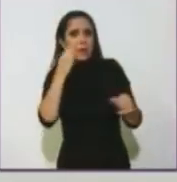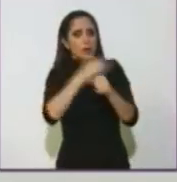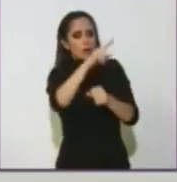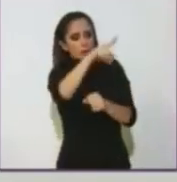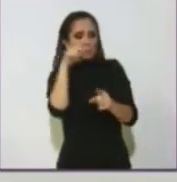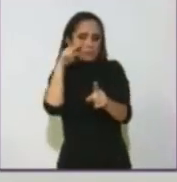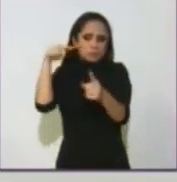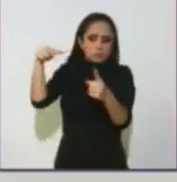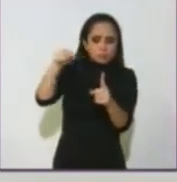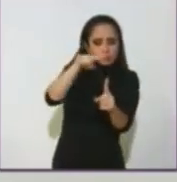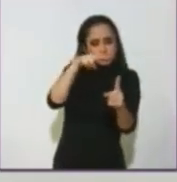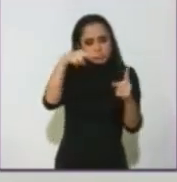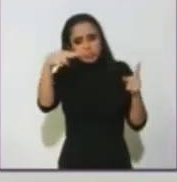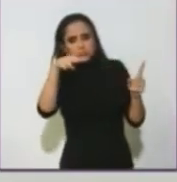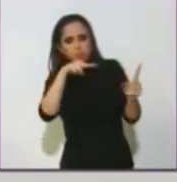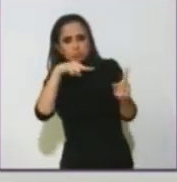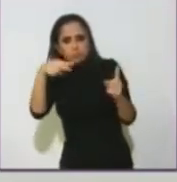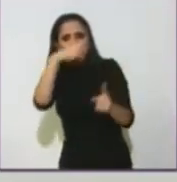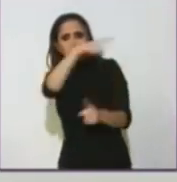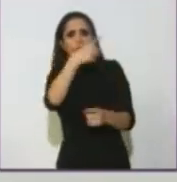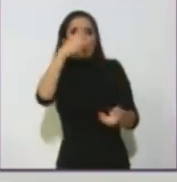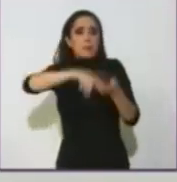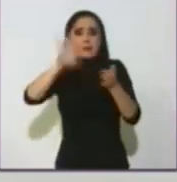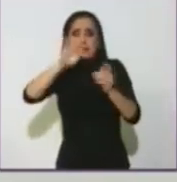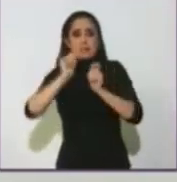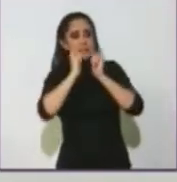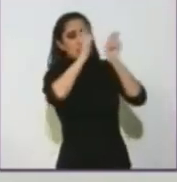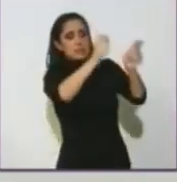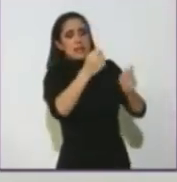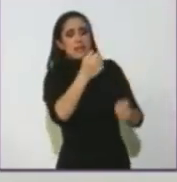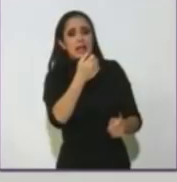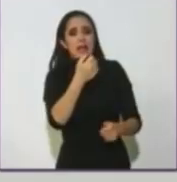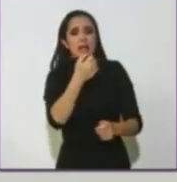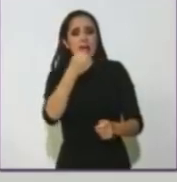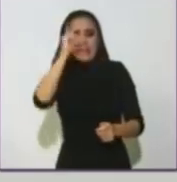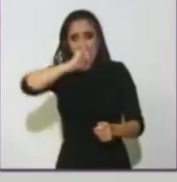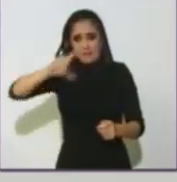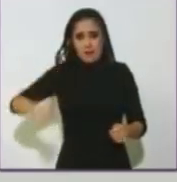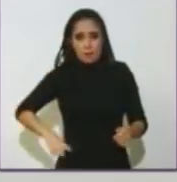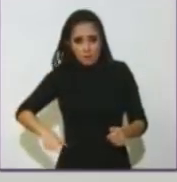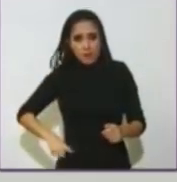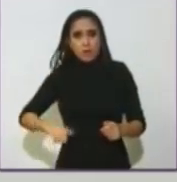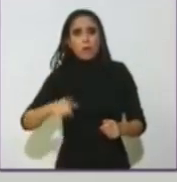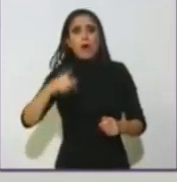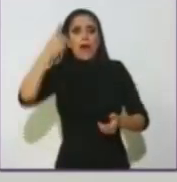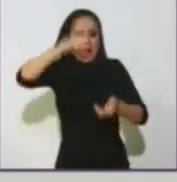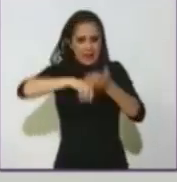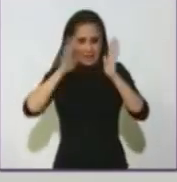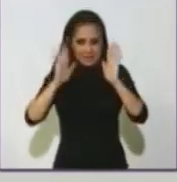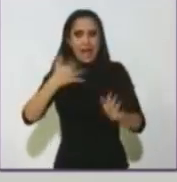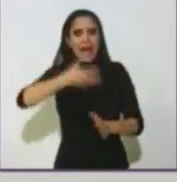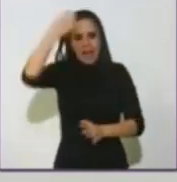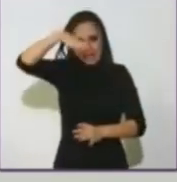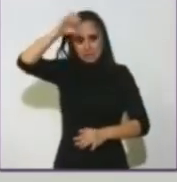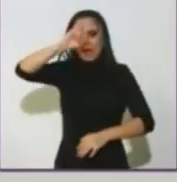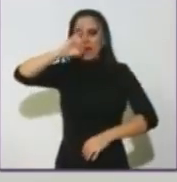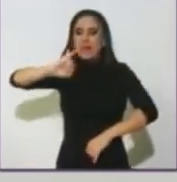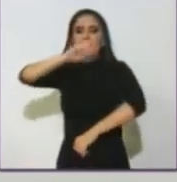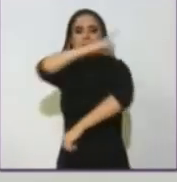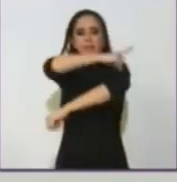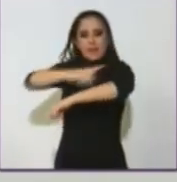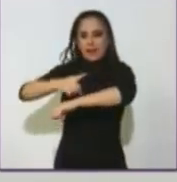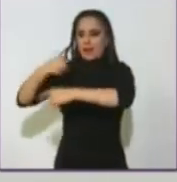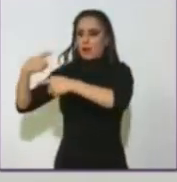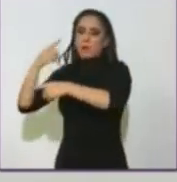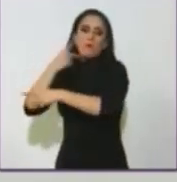de que tú eventualmente fueras la ganadora de las elecciones como hacerle cuando la experiencia hasta este momento no ha sido en muchos